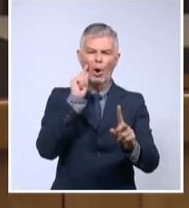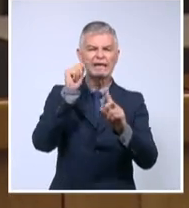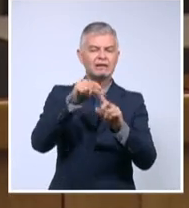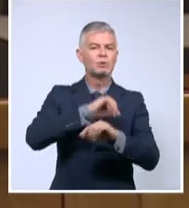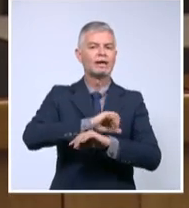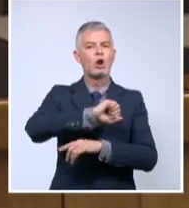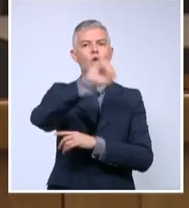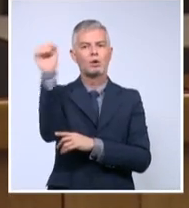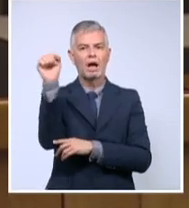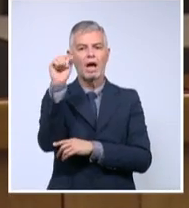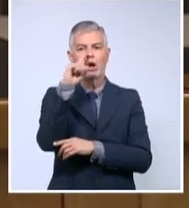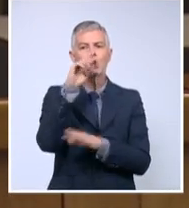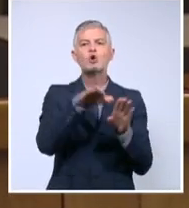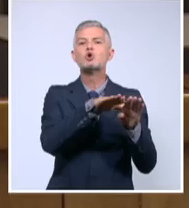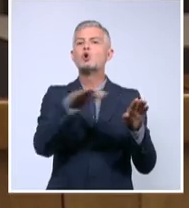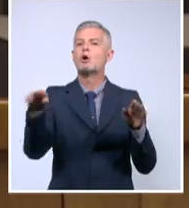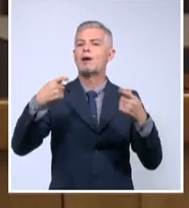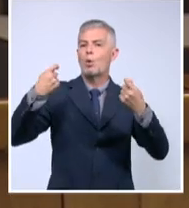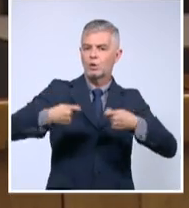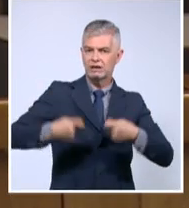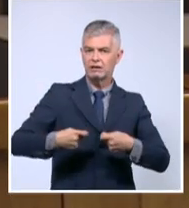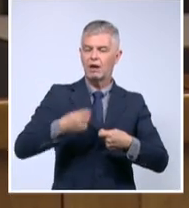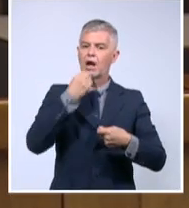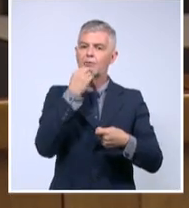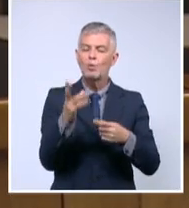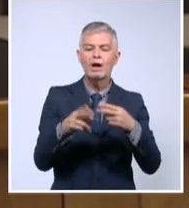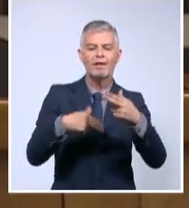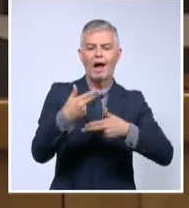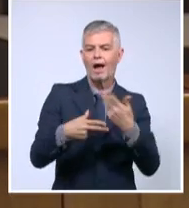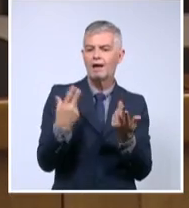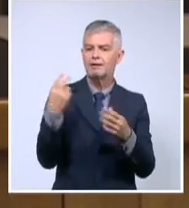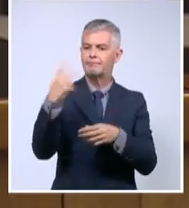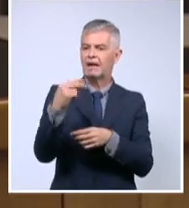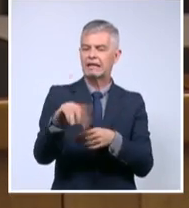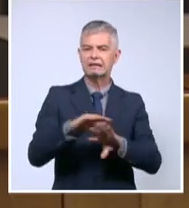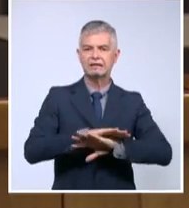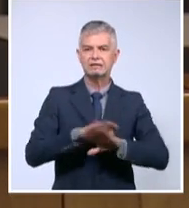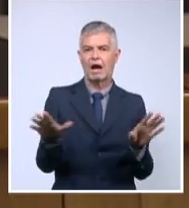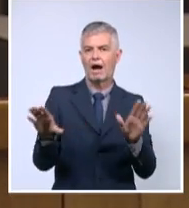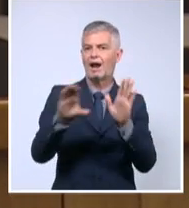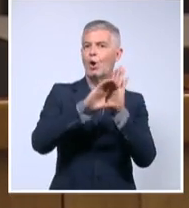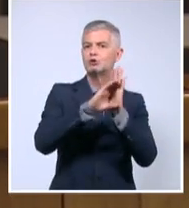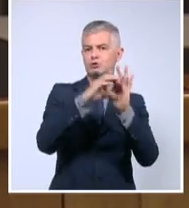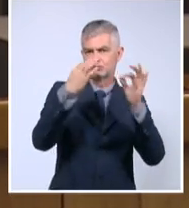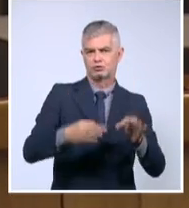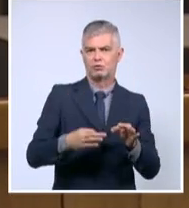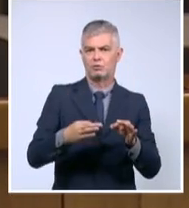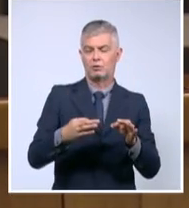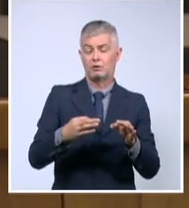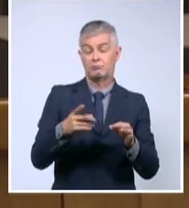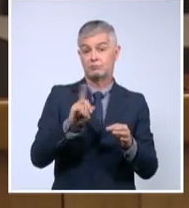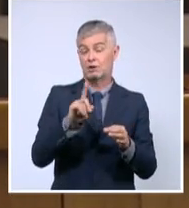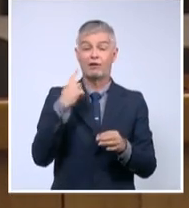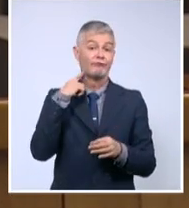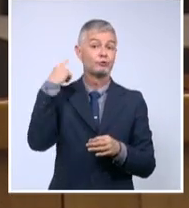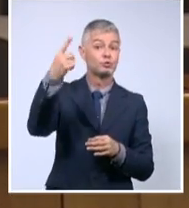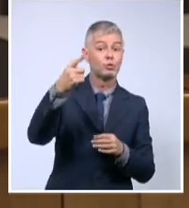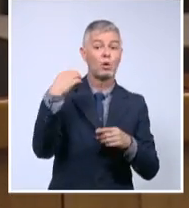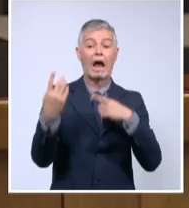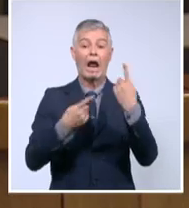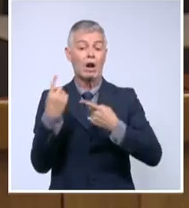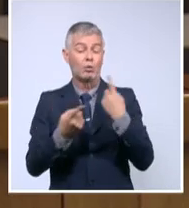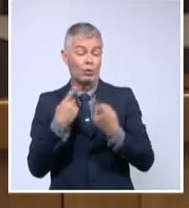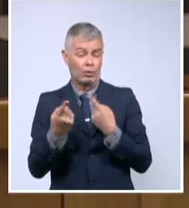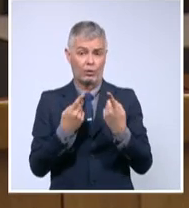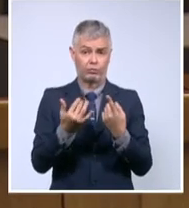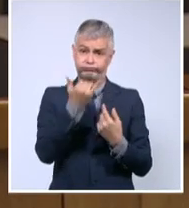jurídicas necesarias para implementar el nuevo texto constitucional y evitar a futuro cualquier vacío legal. Bajo